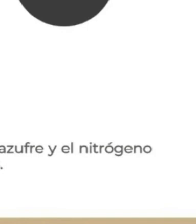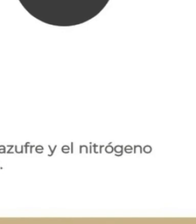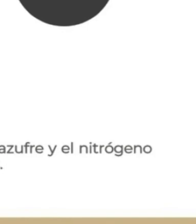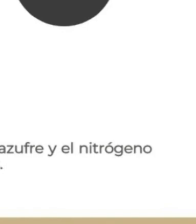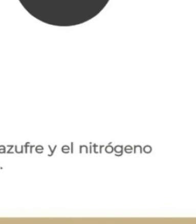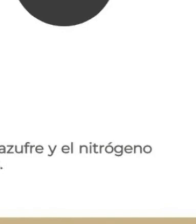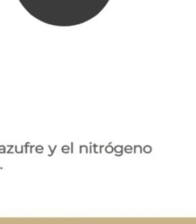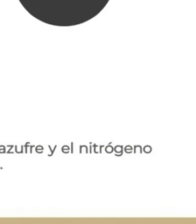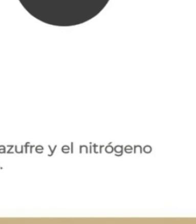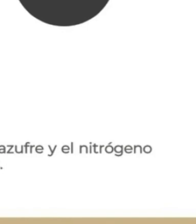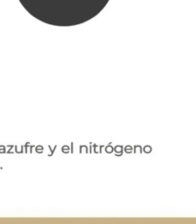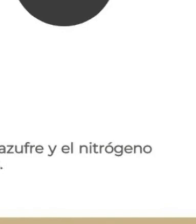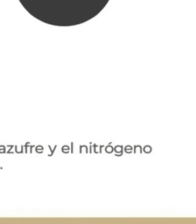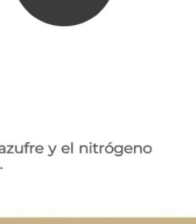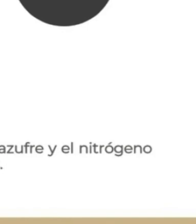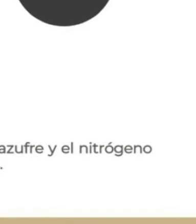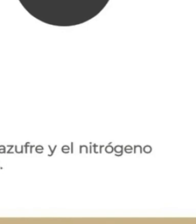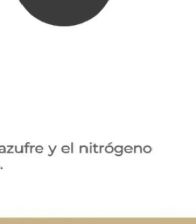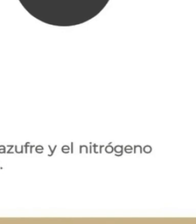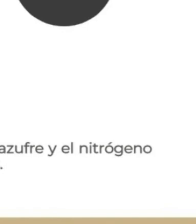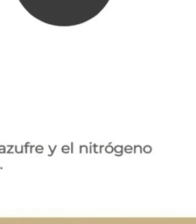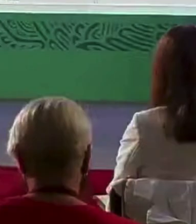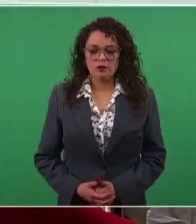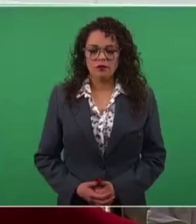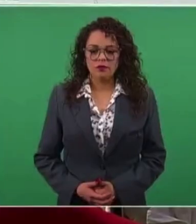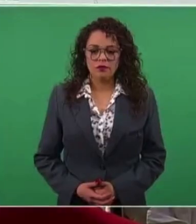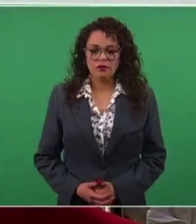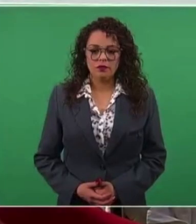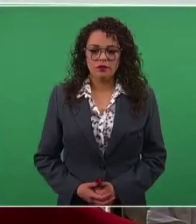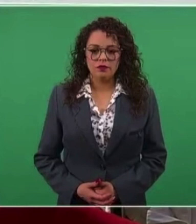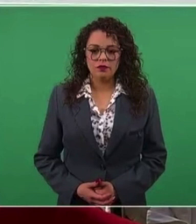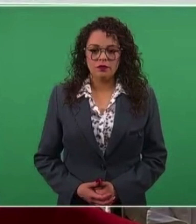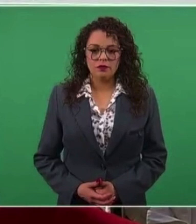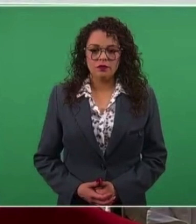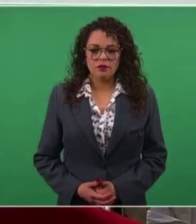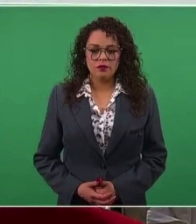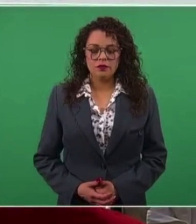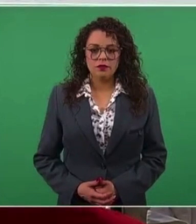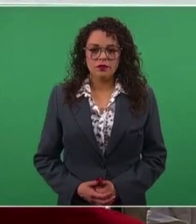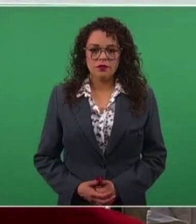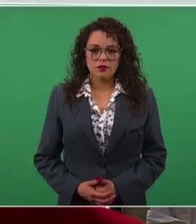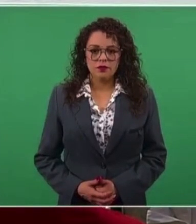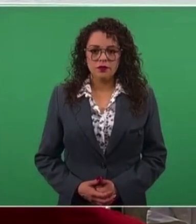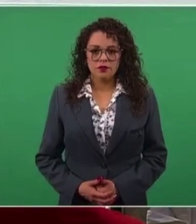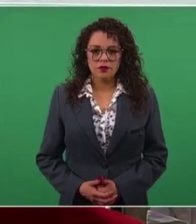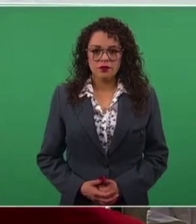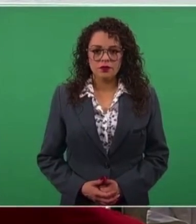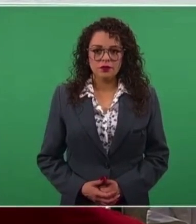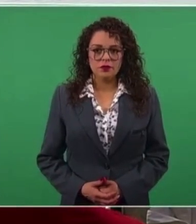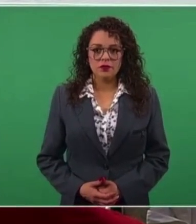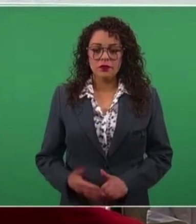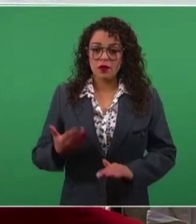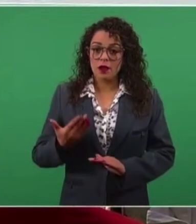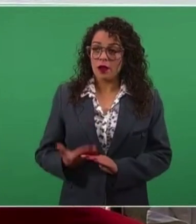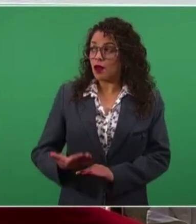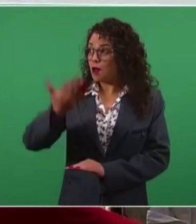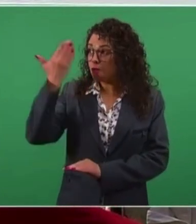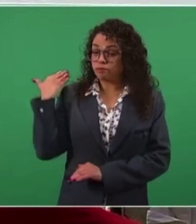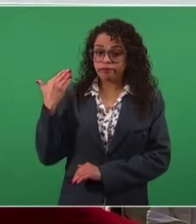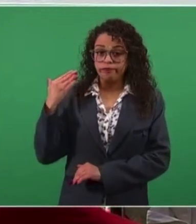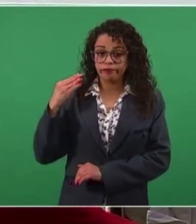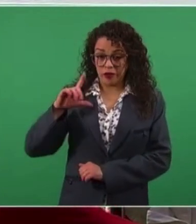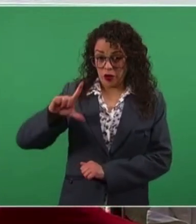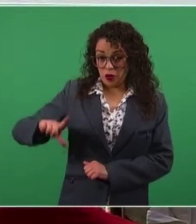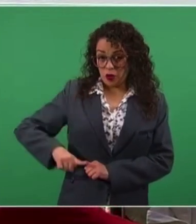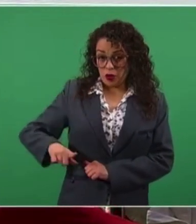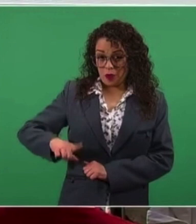es estratégica y muy importante. La que sigue, por favor. En el gobierno anterior se tenía